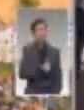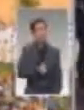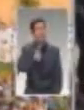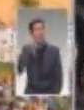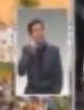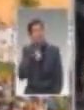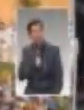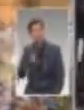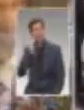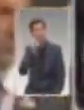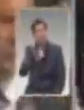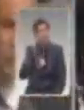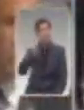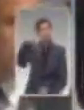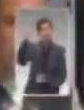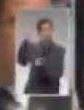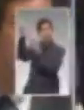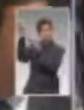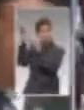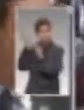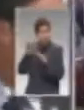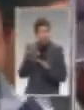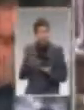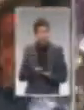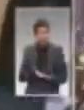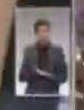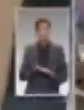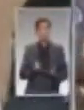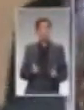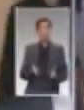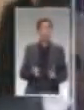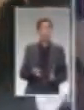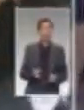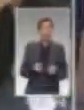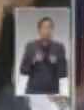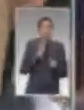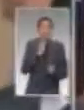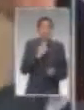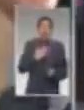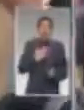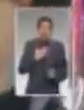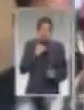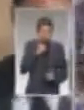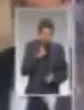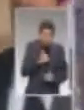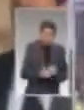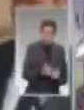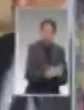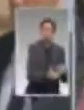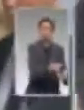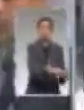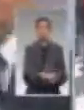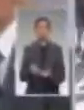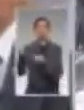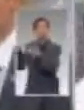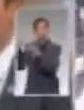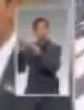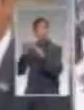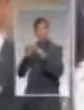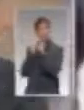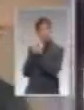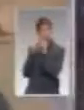venían preparados, a ver si podemos conversar con la señora brevemente. Cuénteme, la vemos acá con su entrada en la mano, preparada, lista para esta misa, ¿qué le